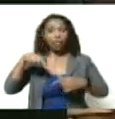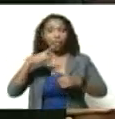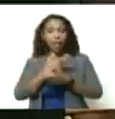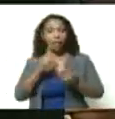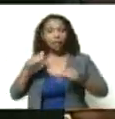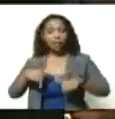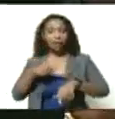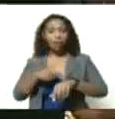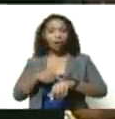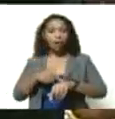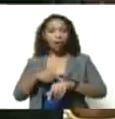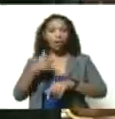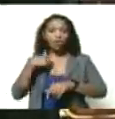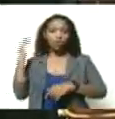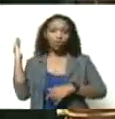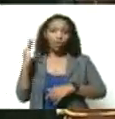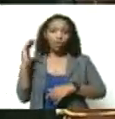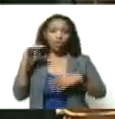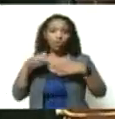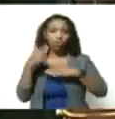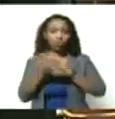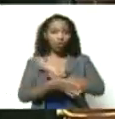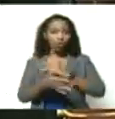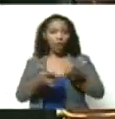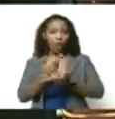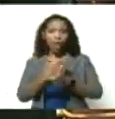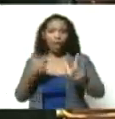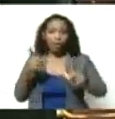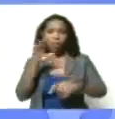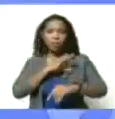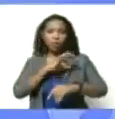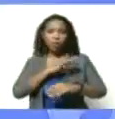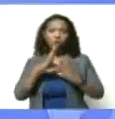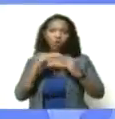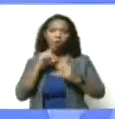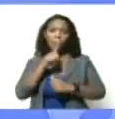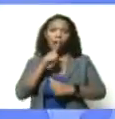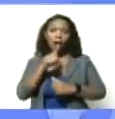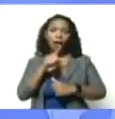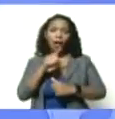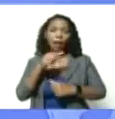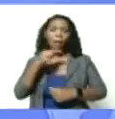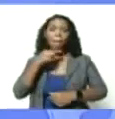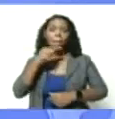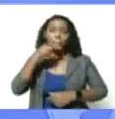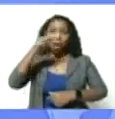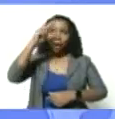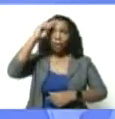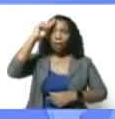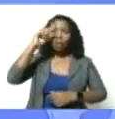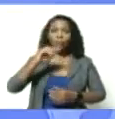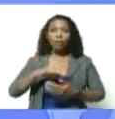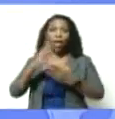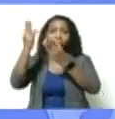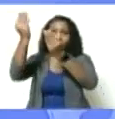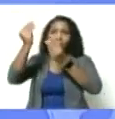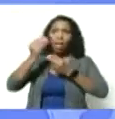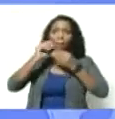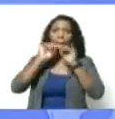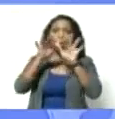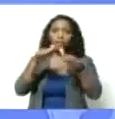si para esto he venido, líbrame, Señor, de todo mal. Padre, dame tu